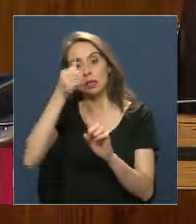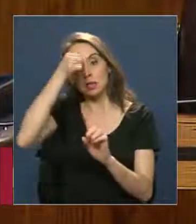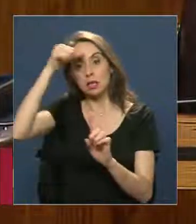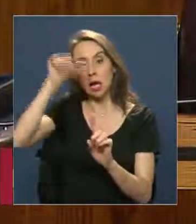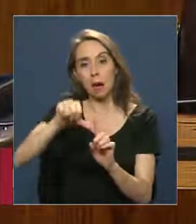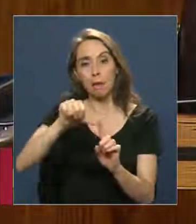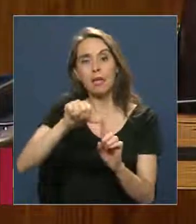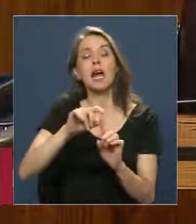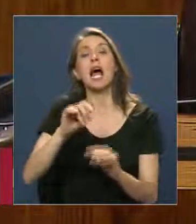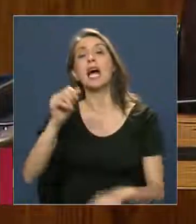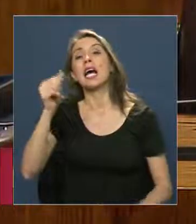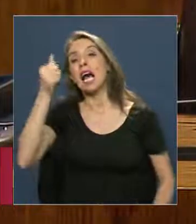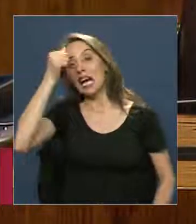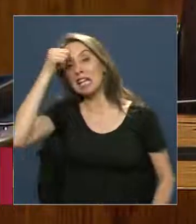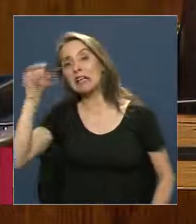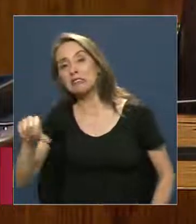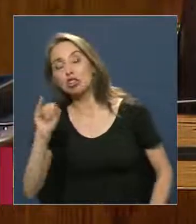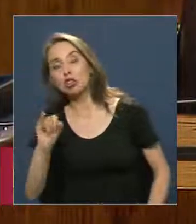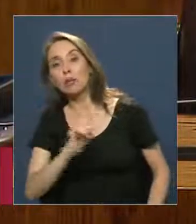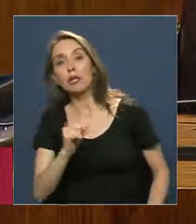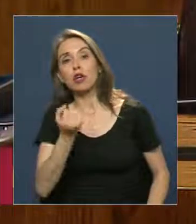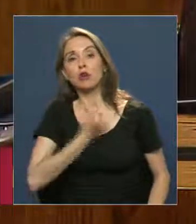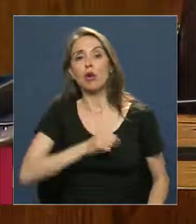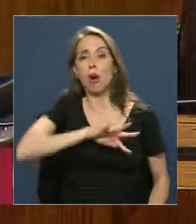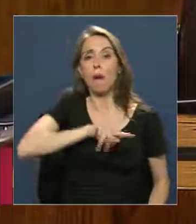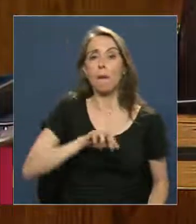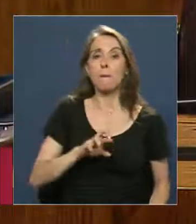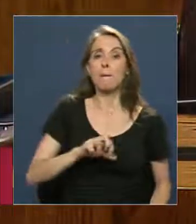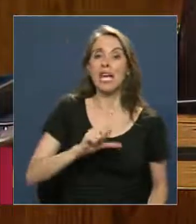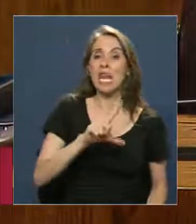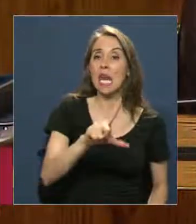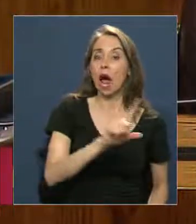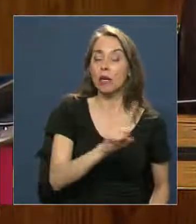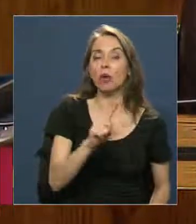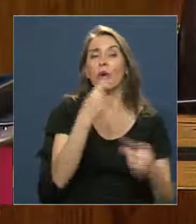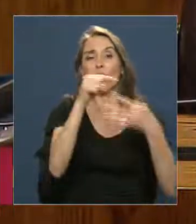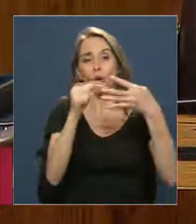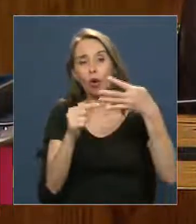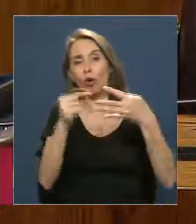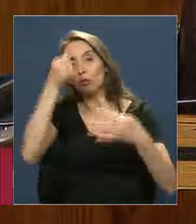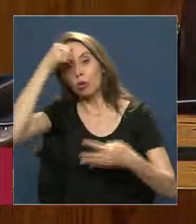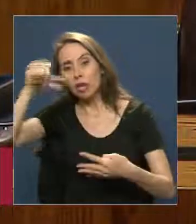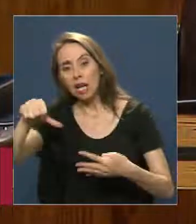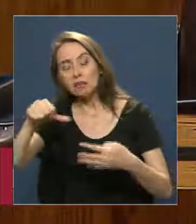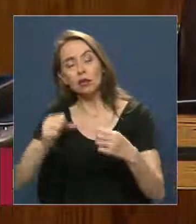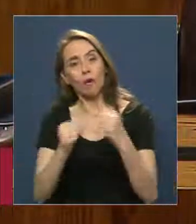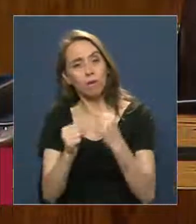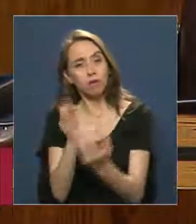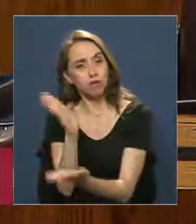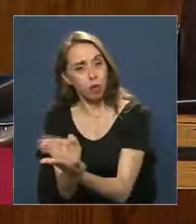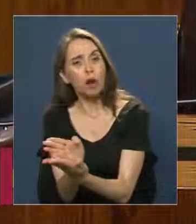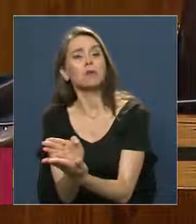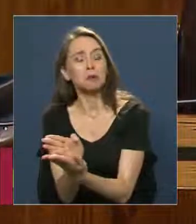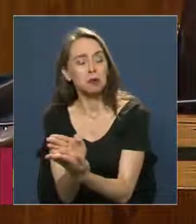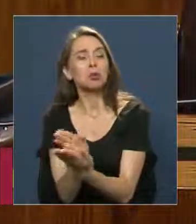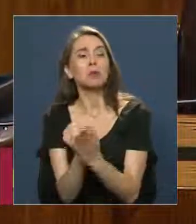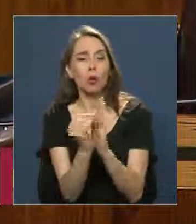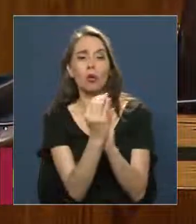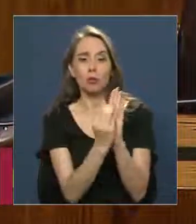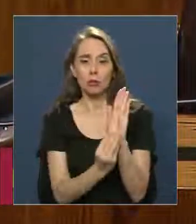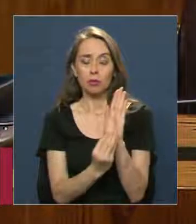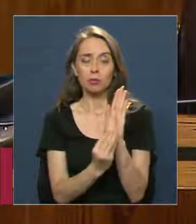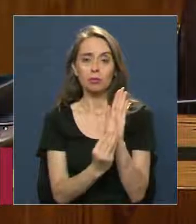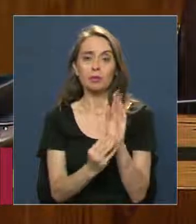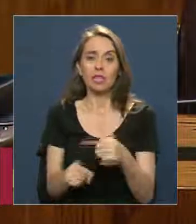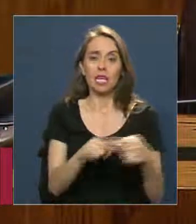carácter sancionatorio. Creemos que podemos buscar otro tipo de sanciones que sean fuertes y que incluyan el necesario y fuerte